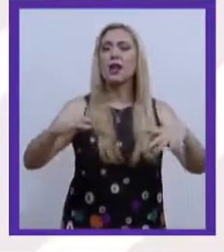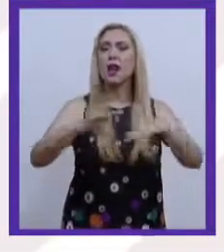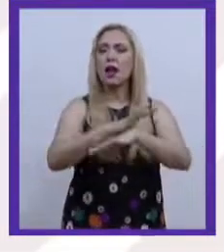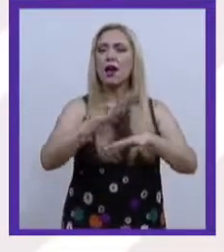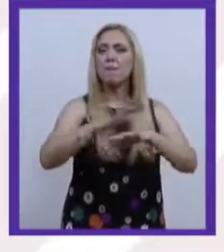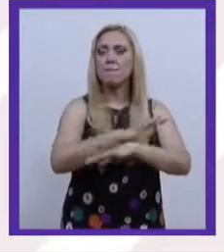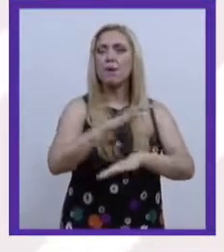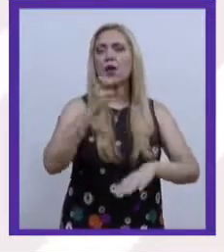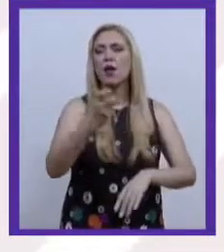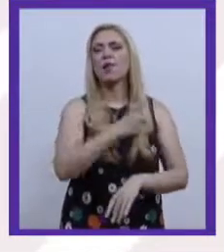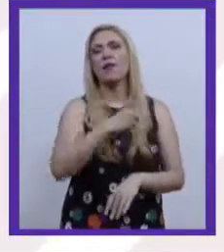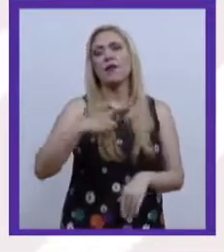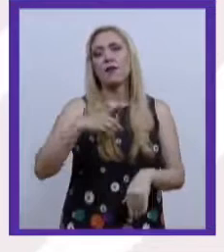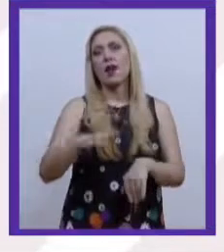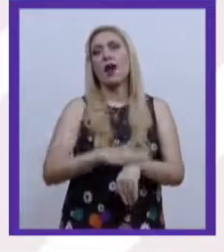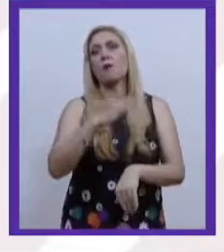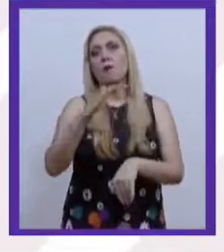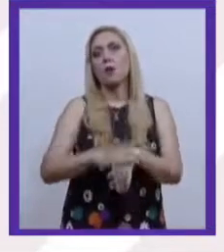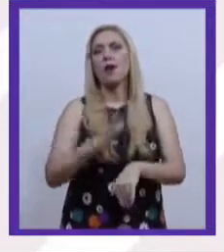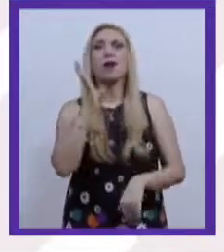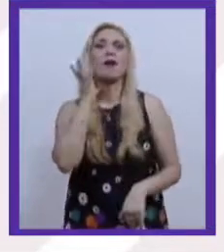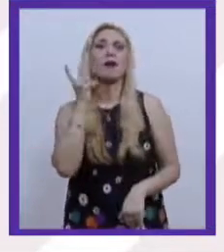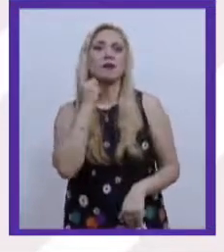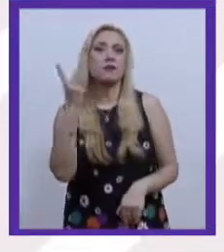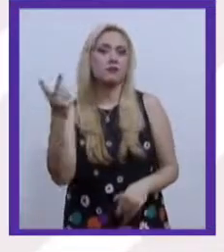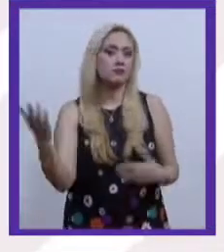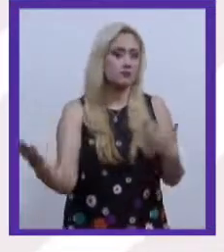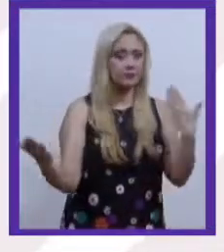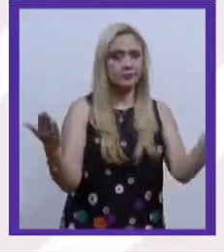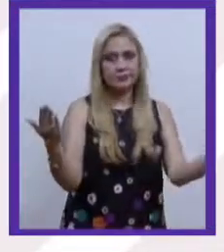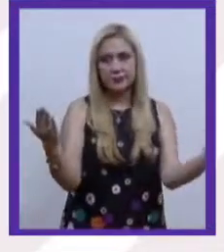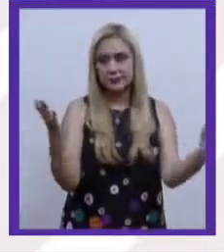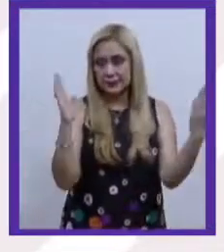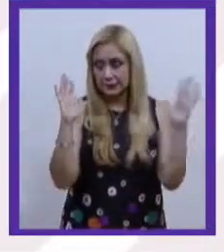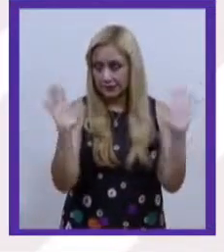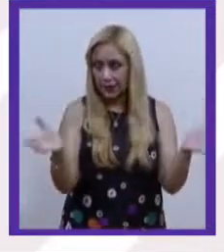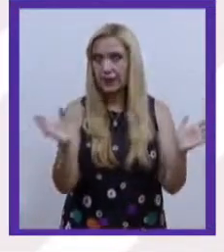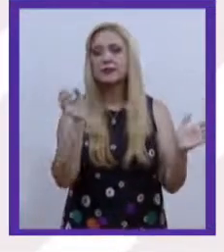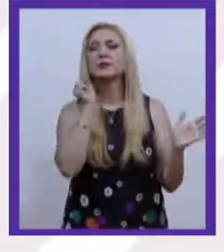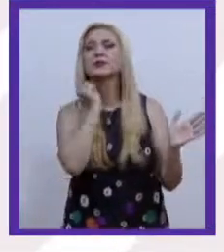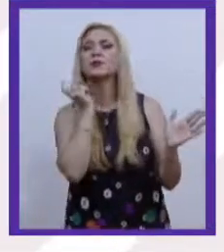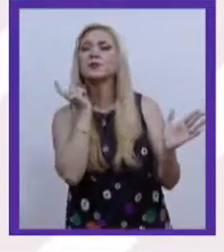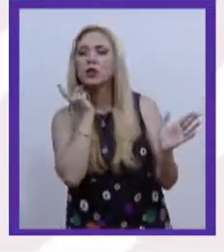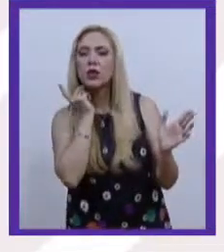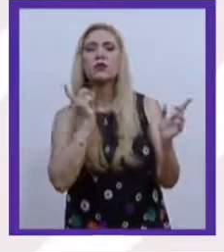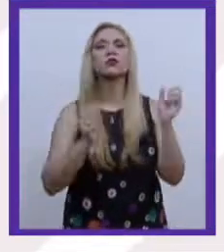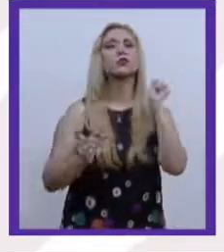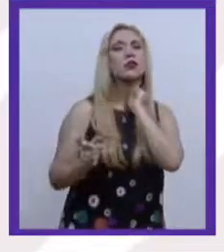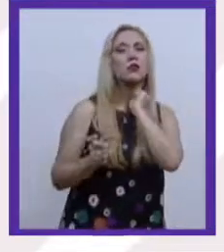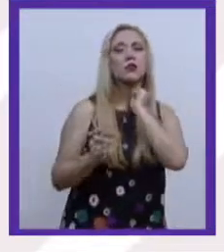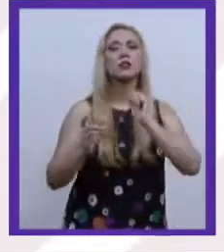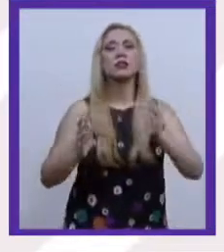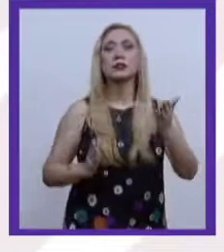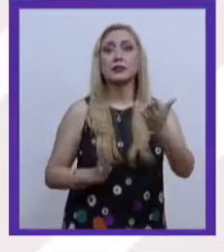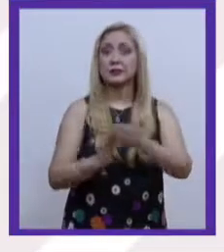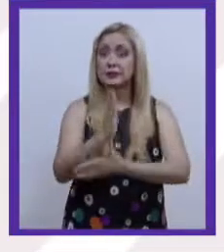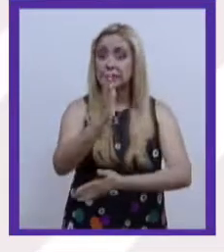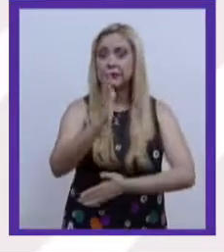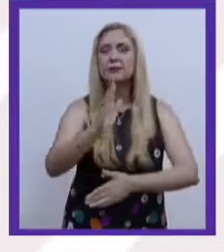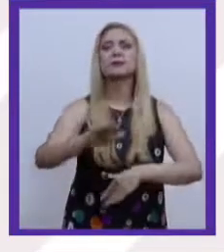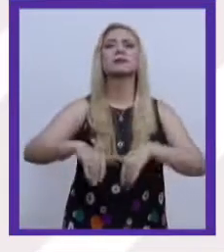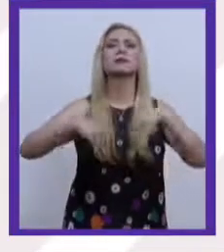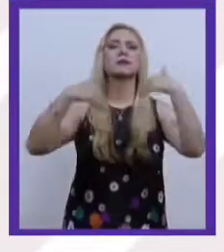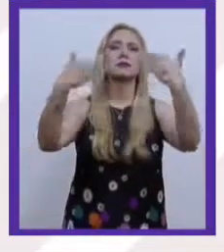constitucional que debería de ser aprobada en ambas cámaras, después ser ratificada por al menos 17 congresos, y a partir de esta